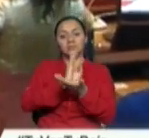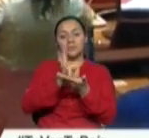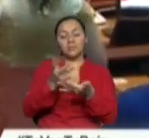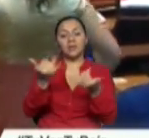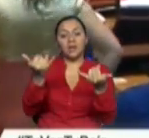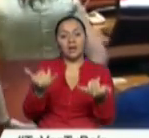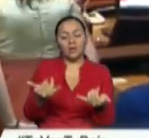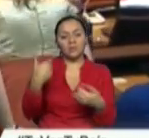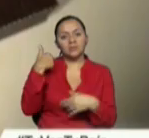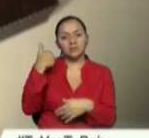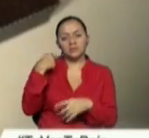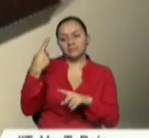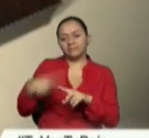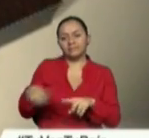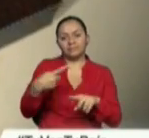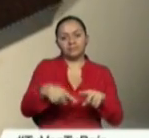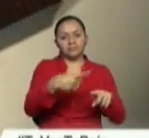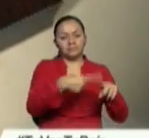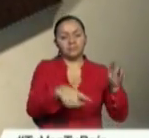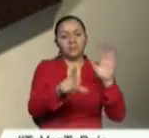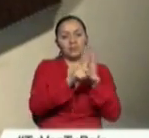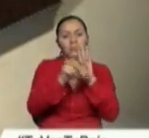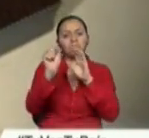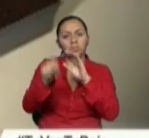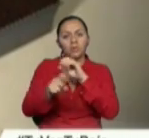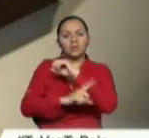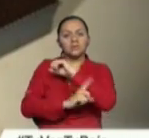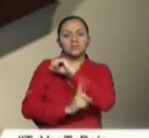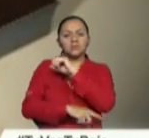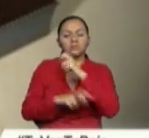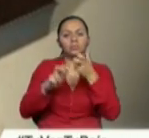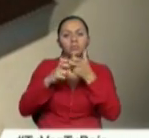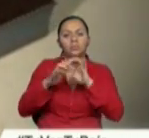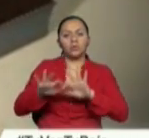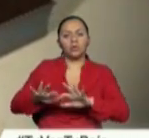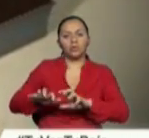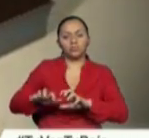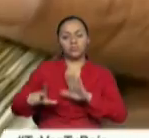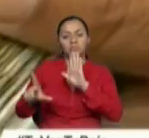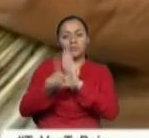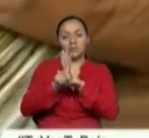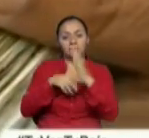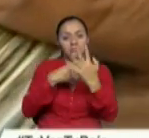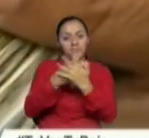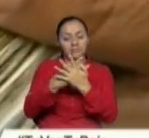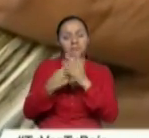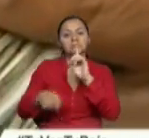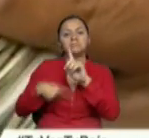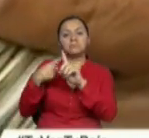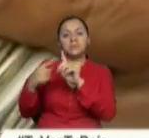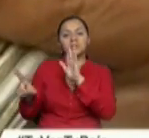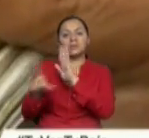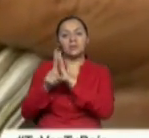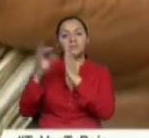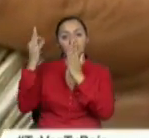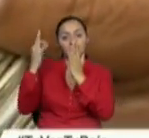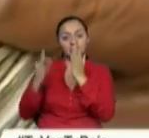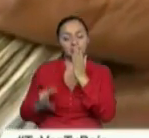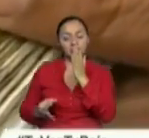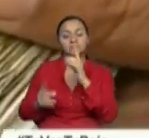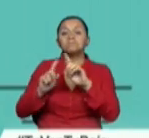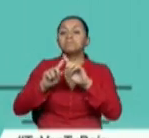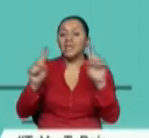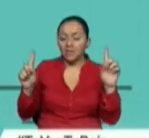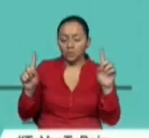actualidad existen varias leyes que pueden sancionar delitos de corrupción como el código integral penal y el código monetario y financiero sin